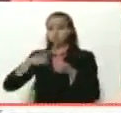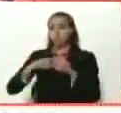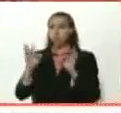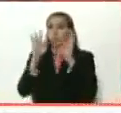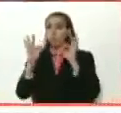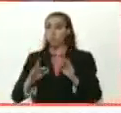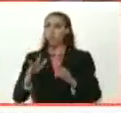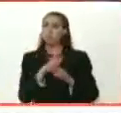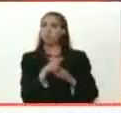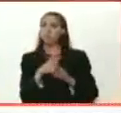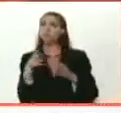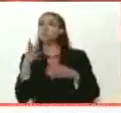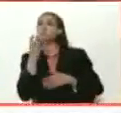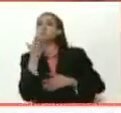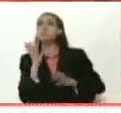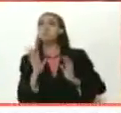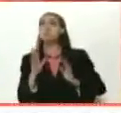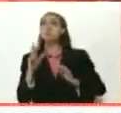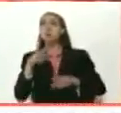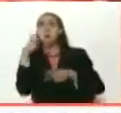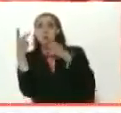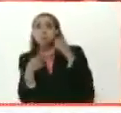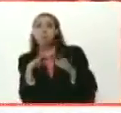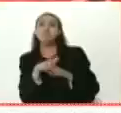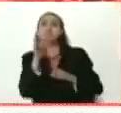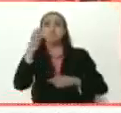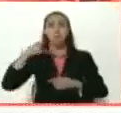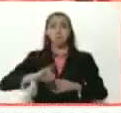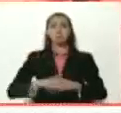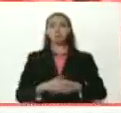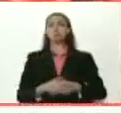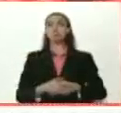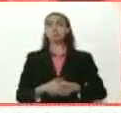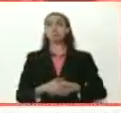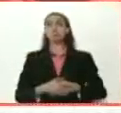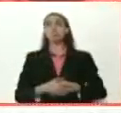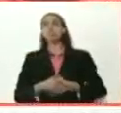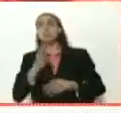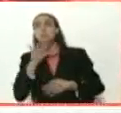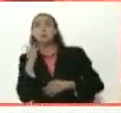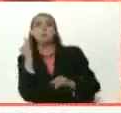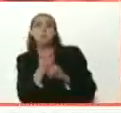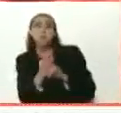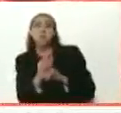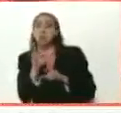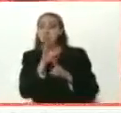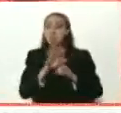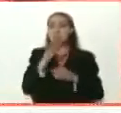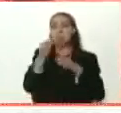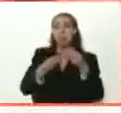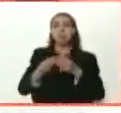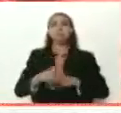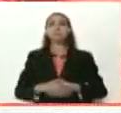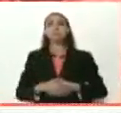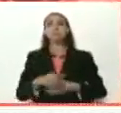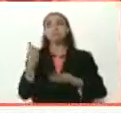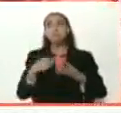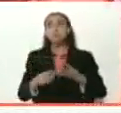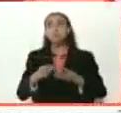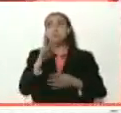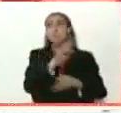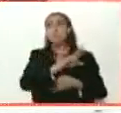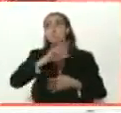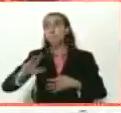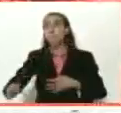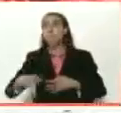de violencia, como la violencia política, por ejemplo, o los ciberdelitos. Hay un conjunto de elementos que planteamos el 25 de noviembre